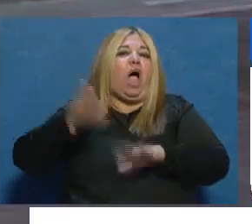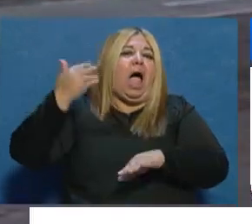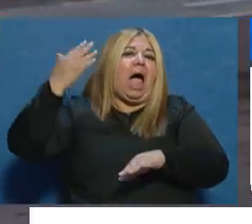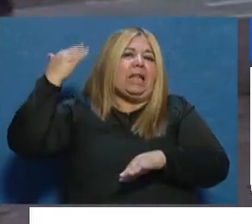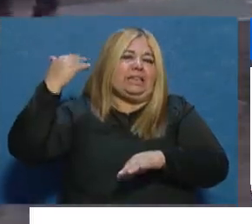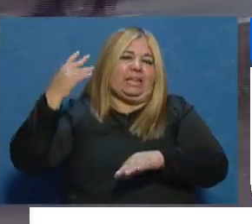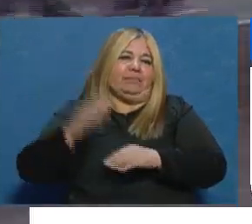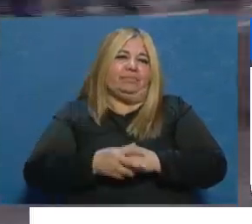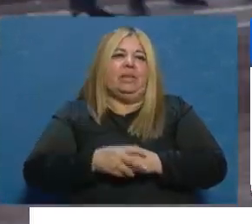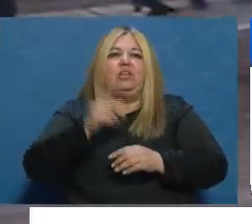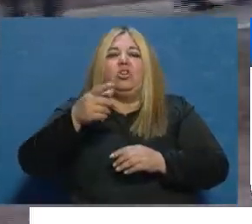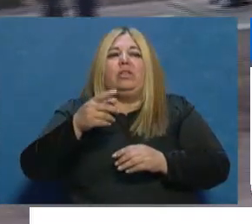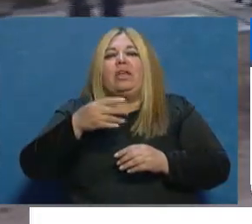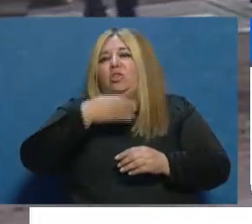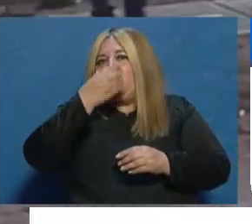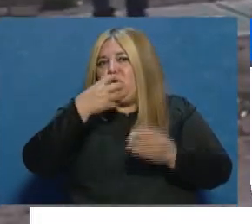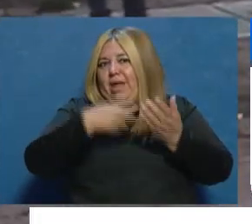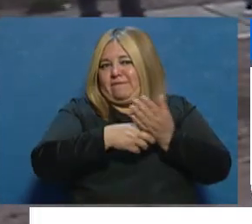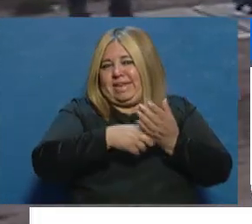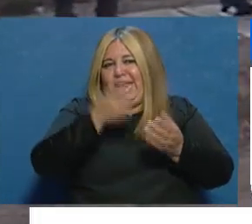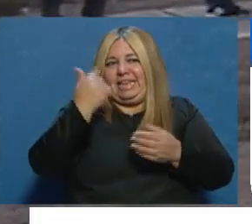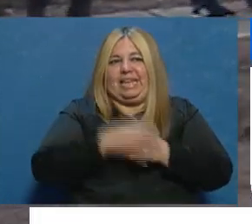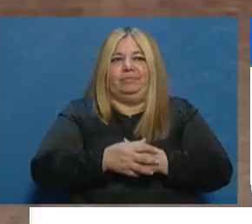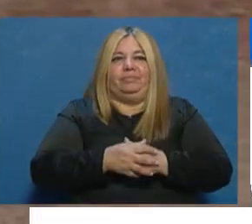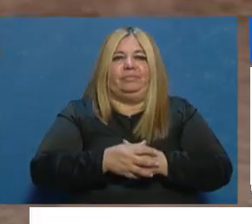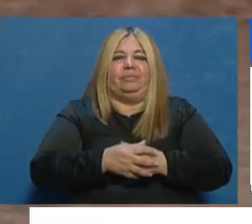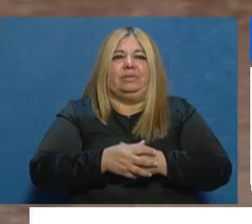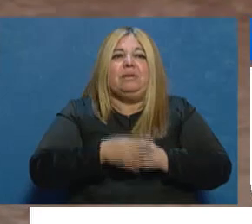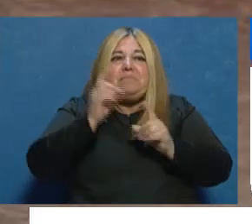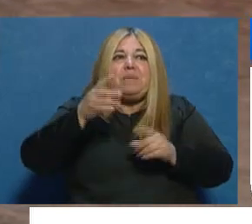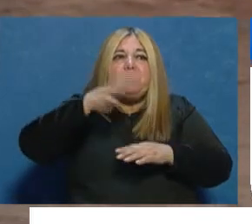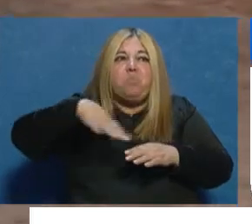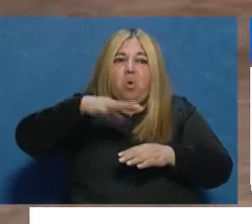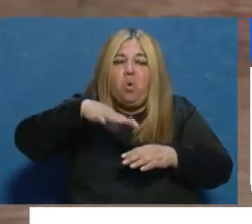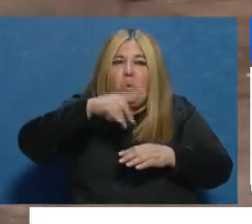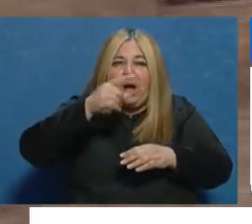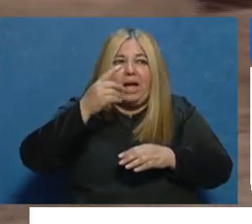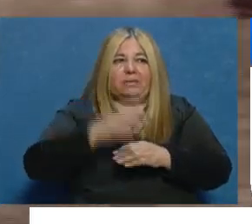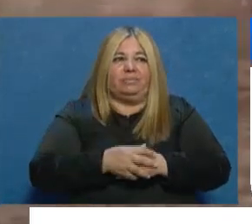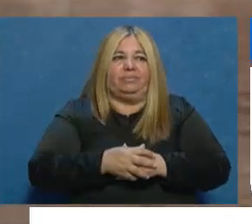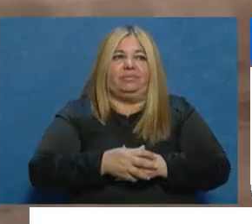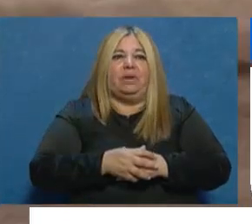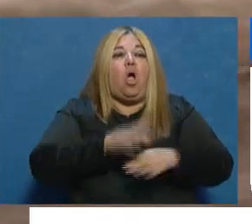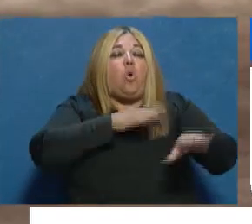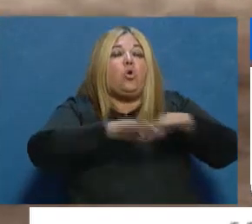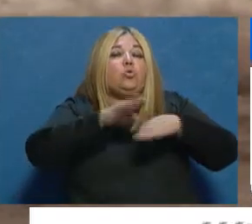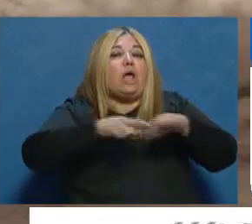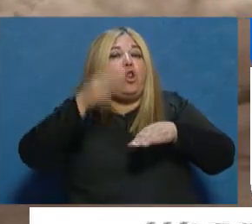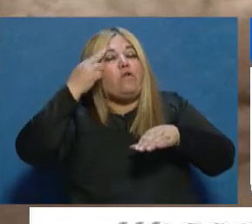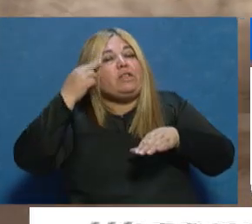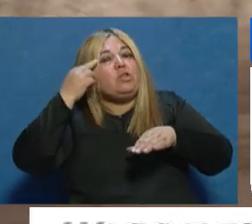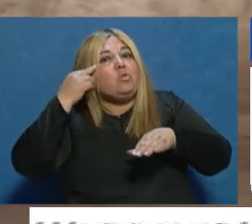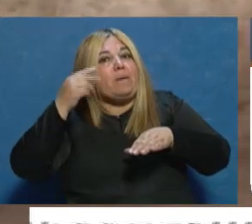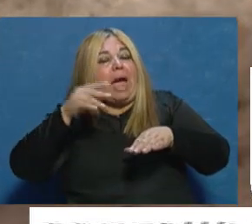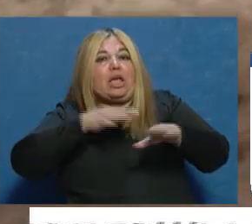lado a la Fiscalía de Tunuyán, por el otro al lugar de la zona donde ocurrió este hecho, la Ruta 99, Corredor Productivo de